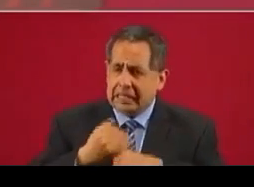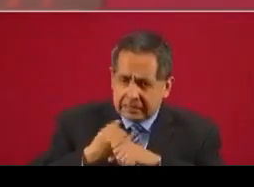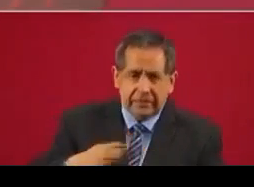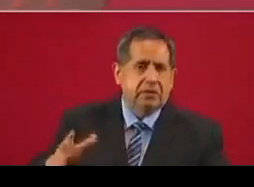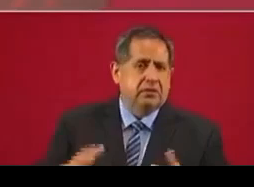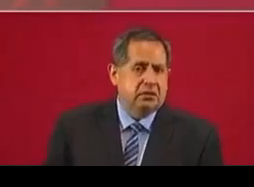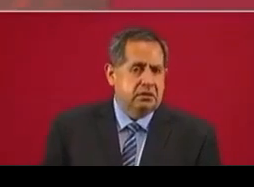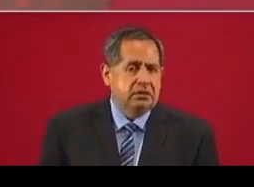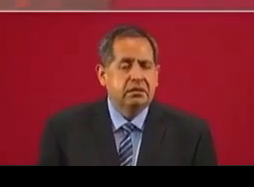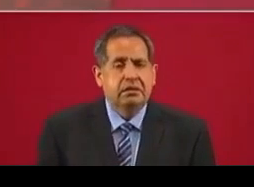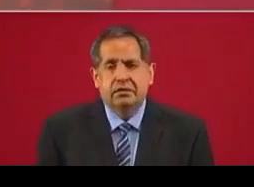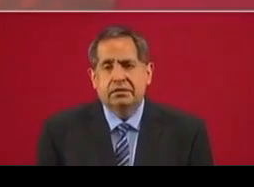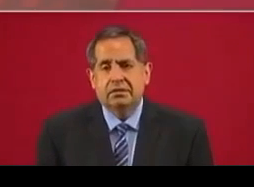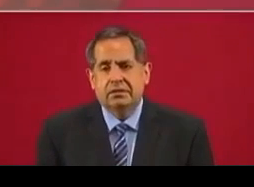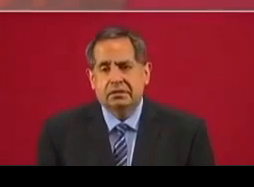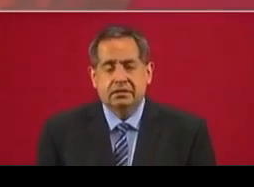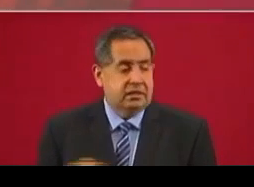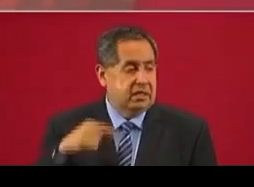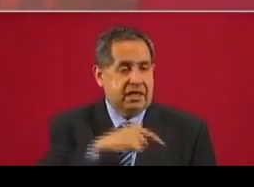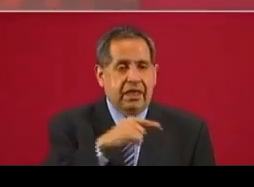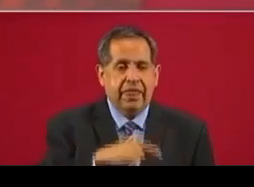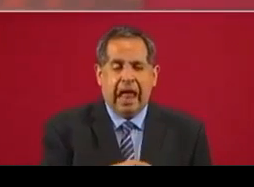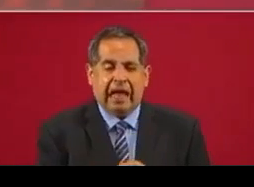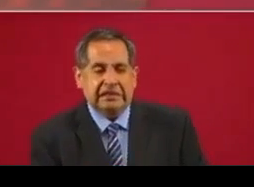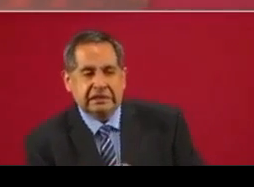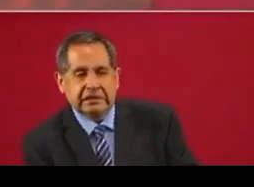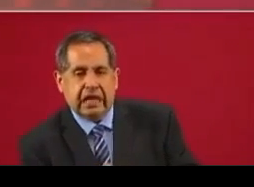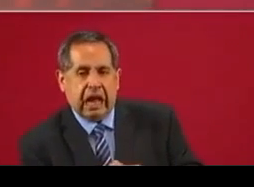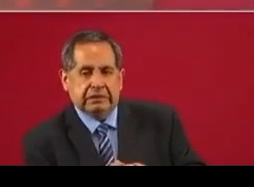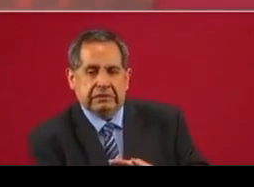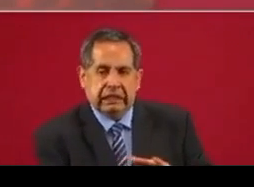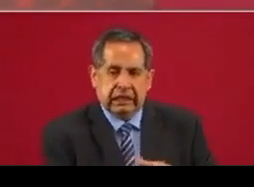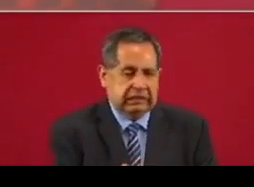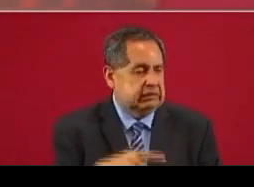con la entrega de los sobornos